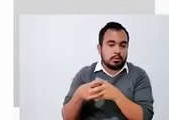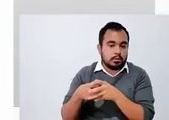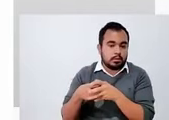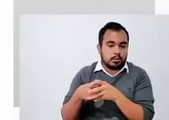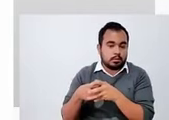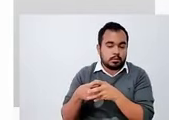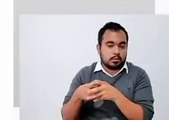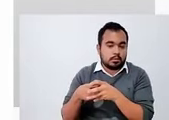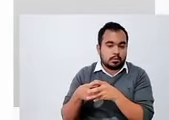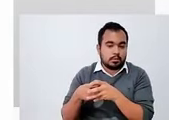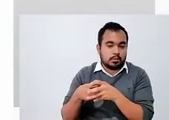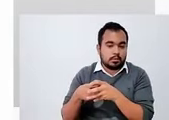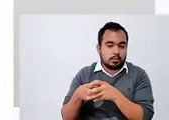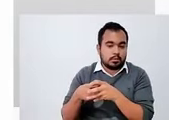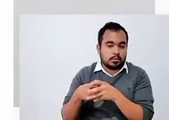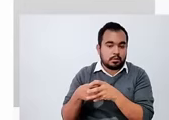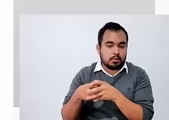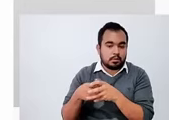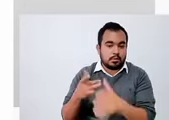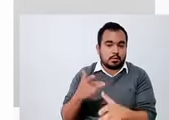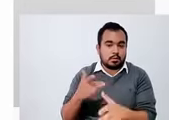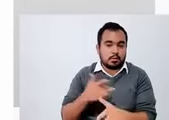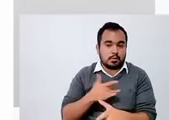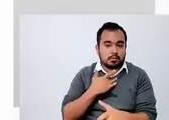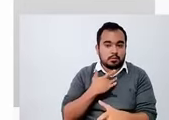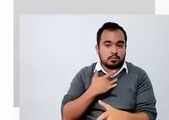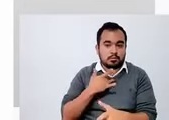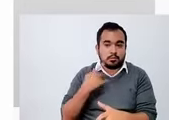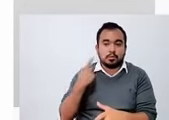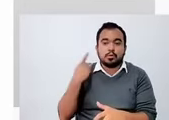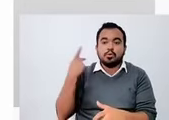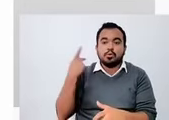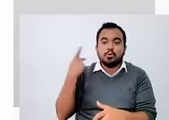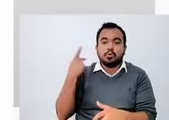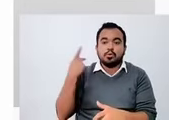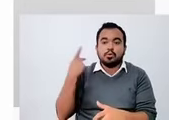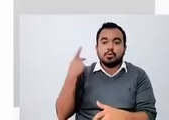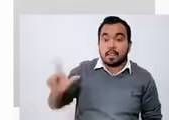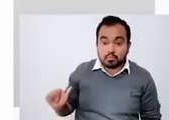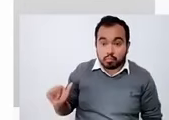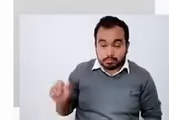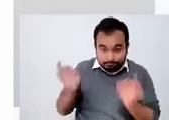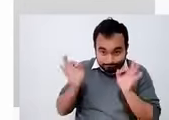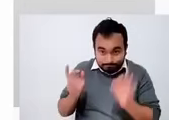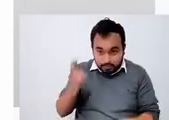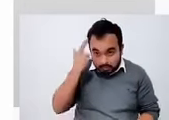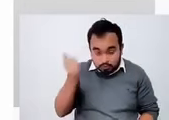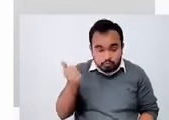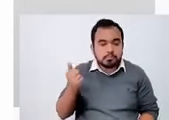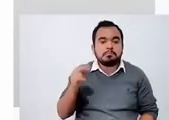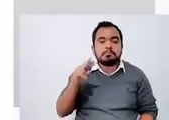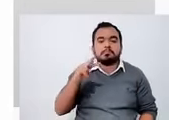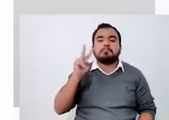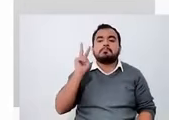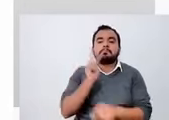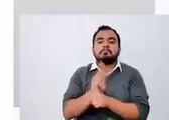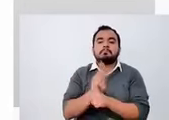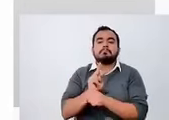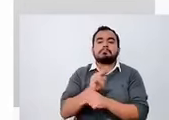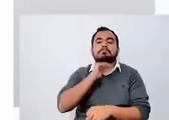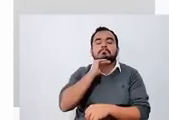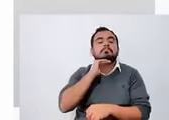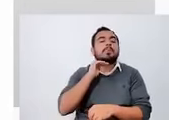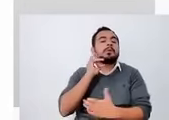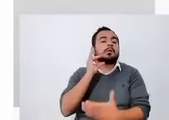voluntariamente, con un criterio preventivo, pero después no sigue ese criterio preventivo porque no se fija en las magnitudes que se tendría que fijar si realmente tuviera en